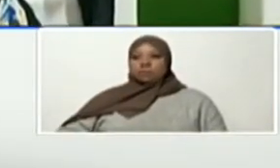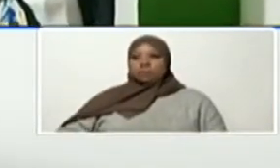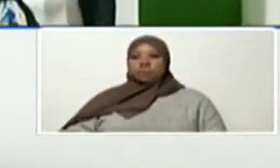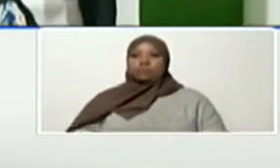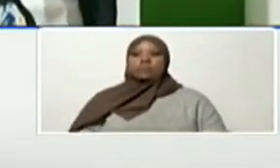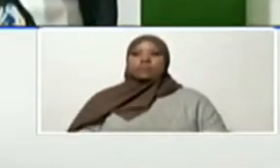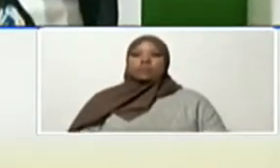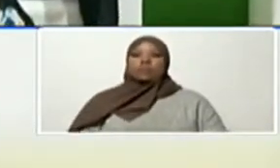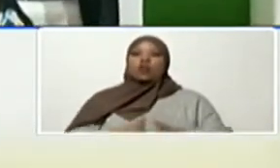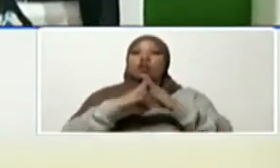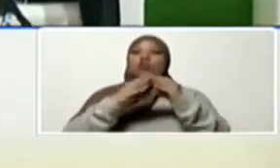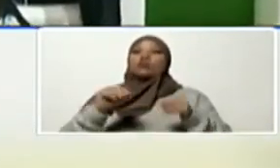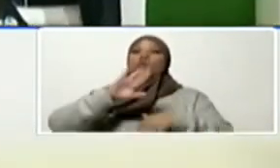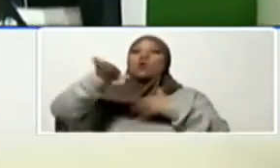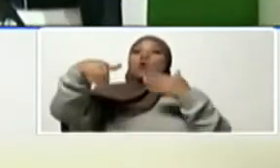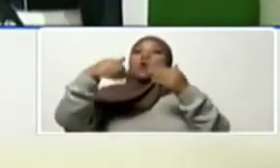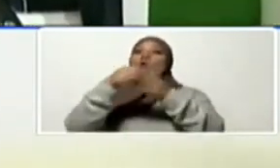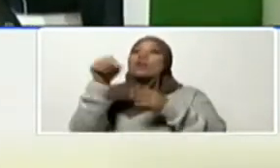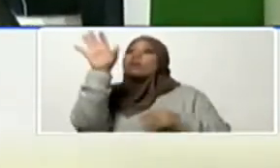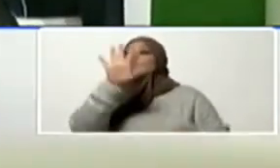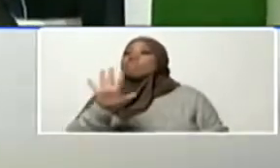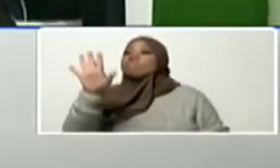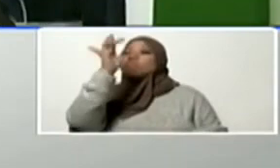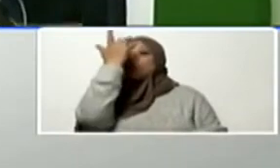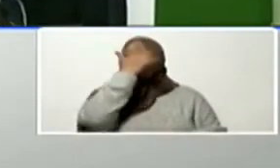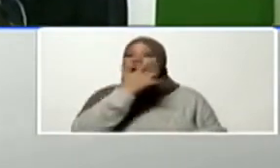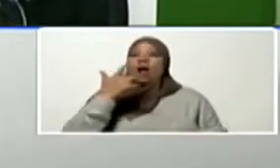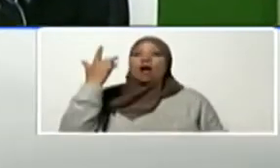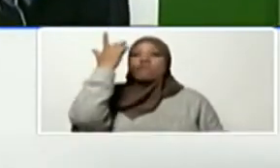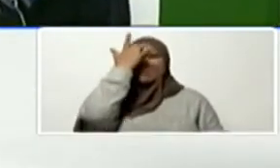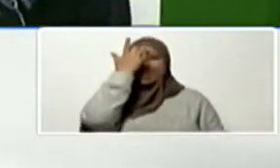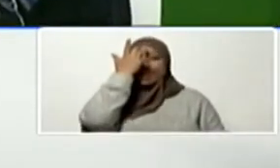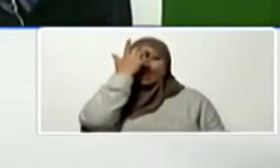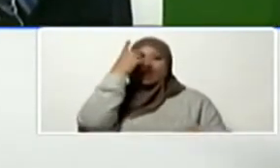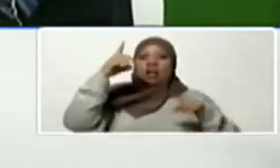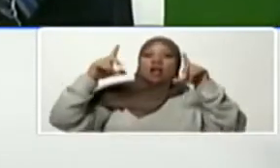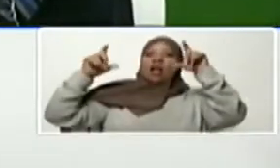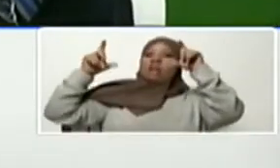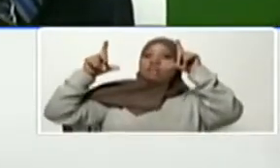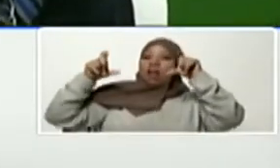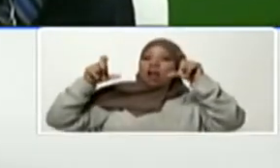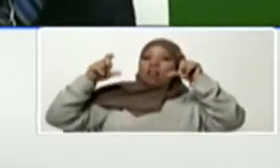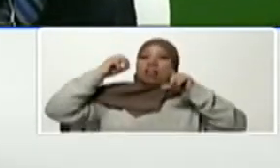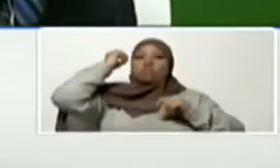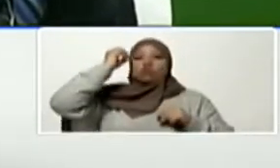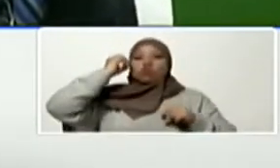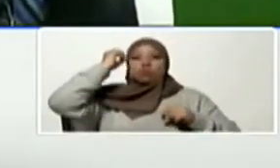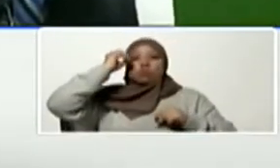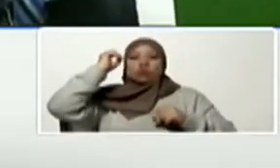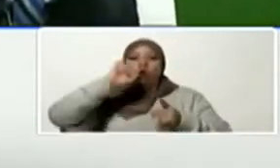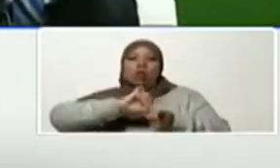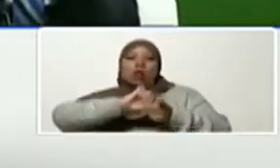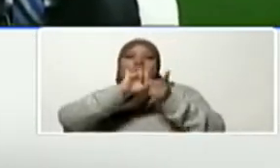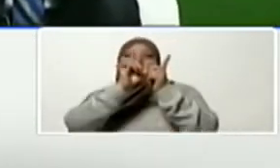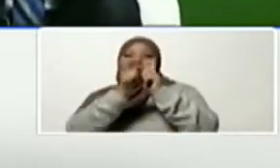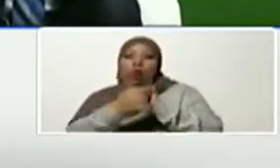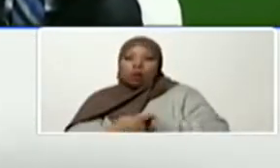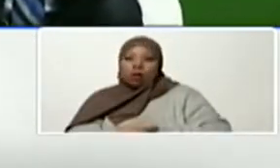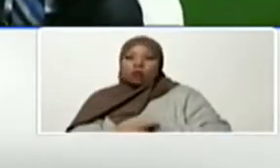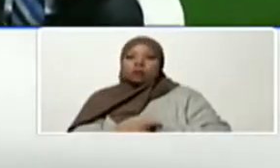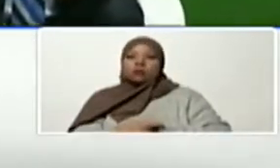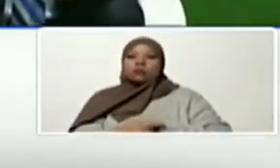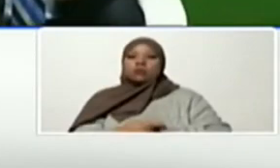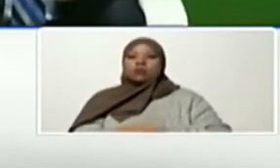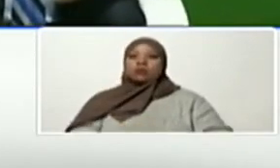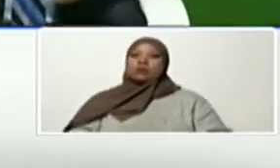de toda África. Nos tomamos fotos, intercambiamos opiniones. Recibí sus muestras de